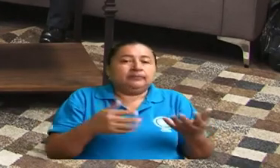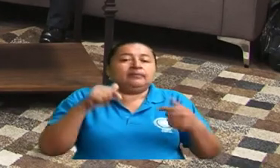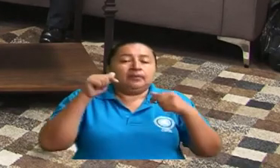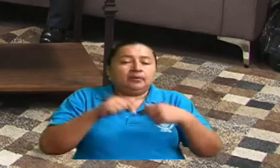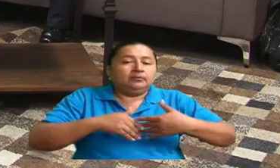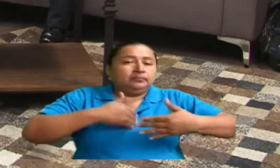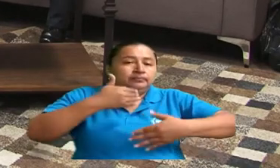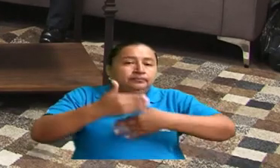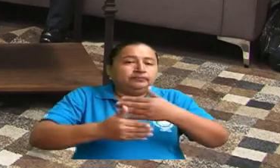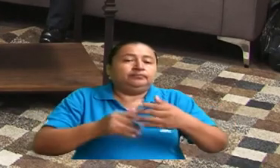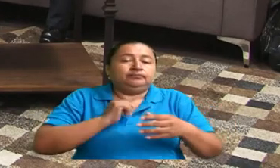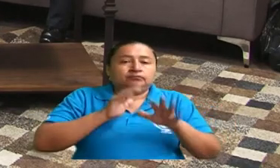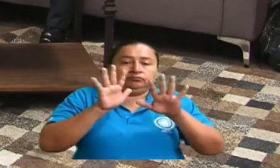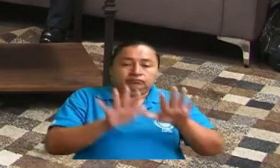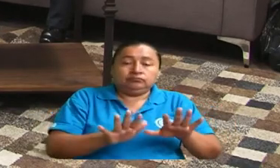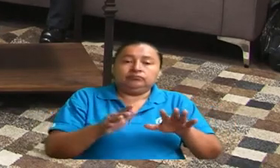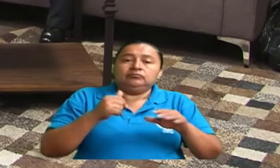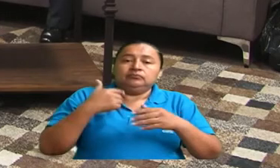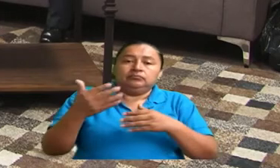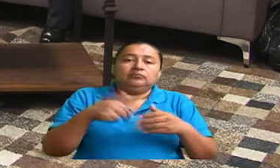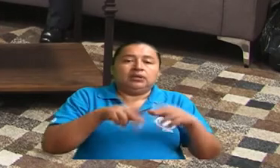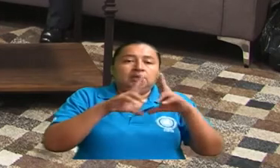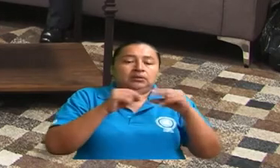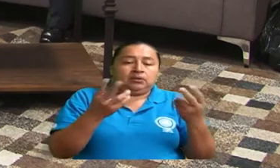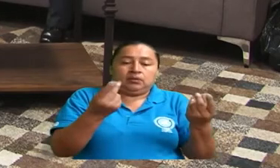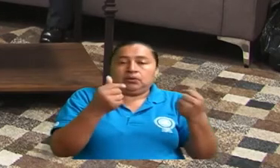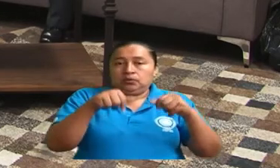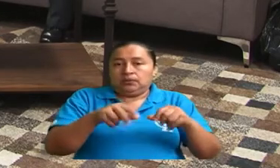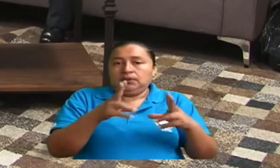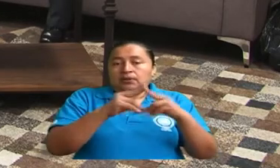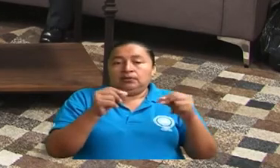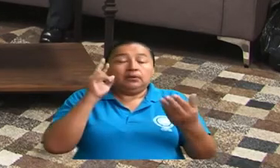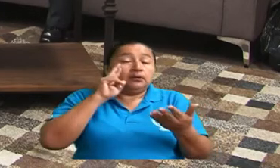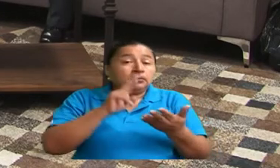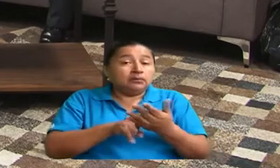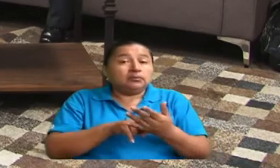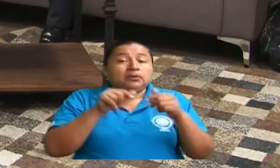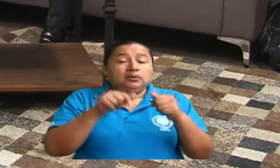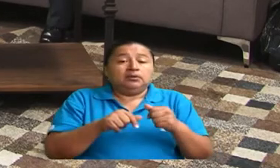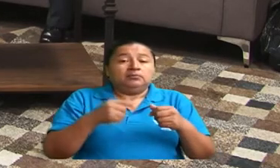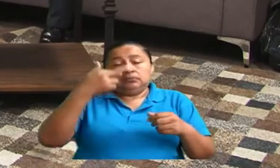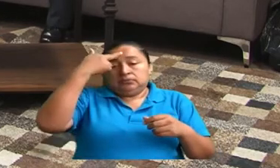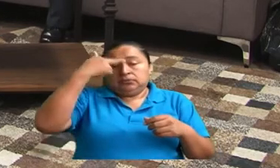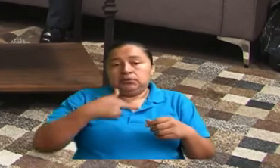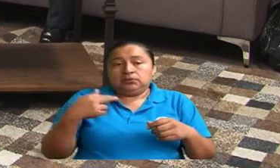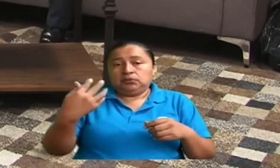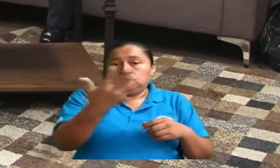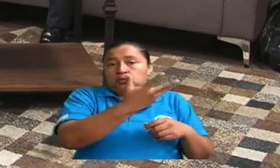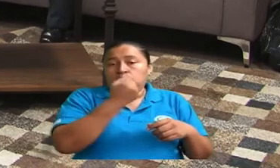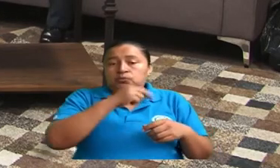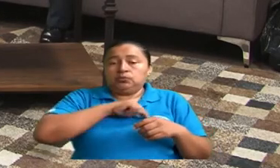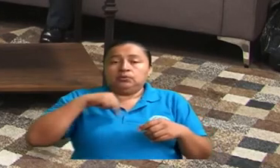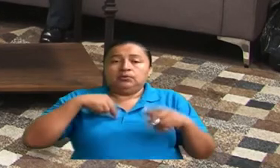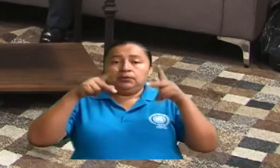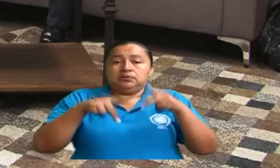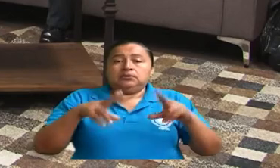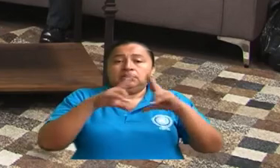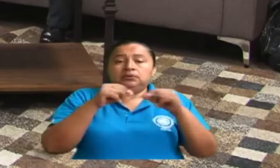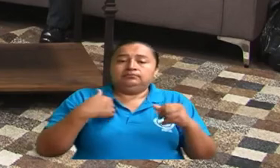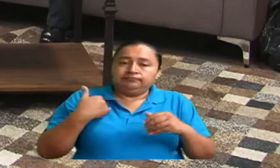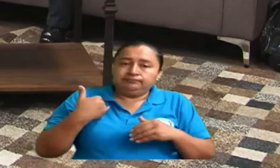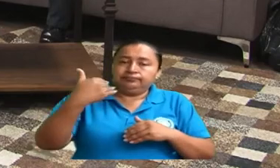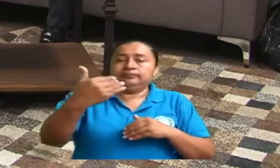procesos de retención también para nuestra economía. Recordemos que es una responsabilidad de todos nosotros los nicaragüenses superar